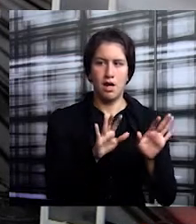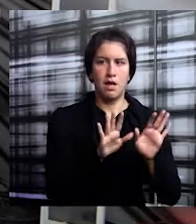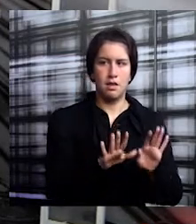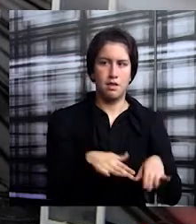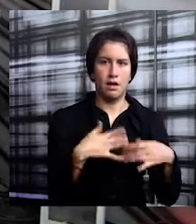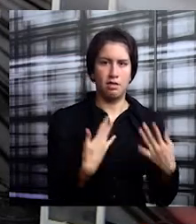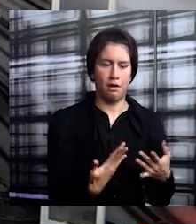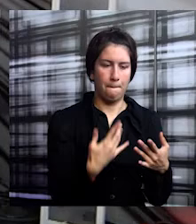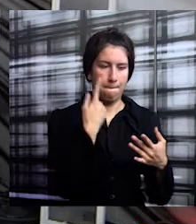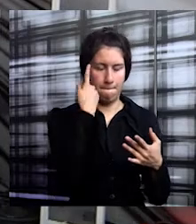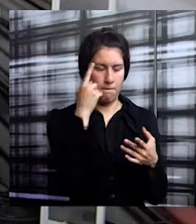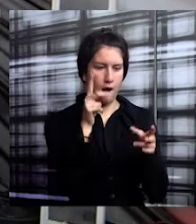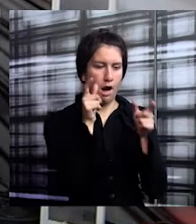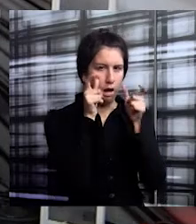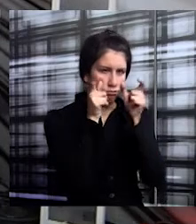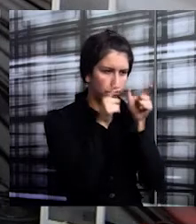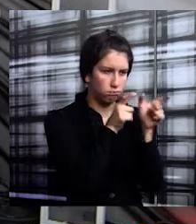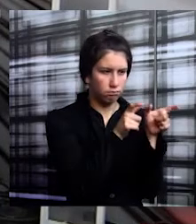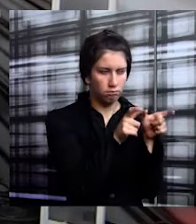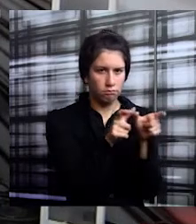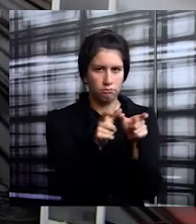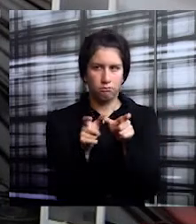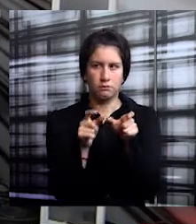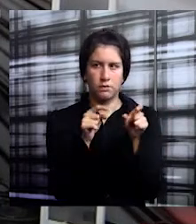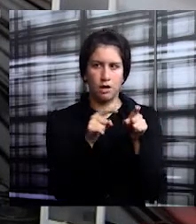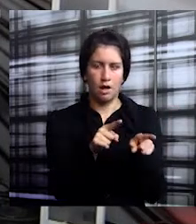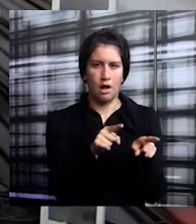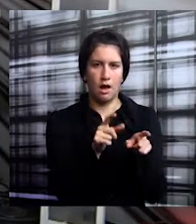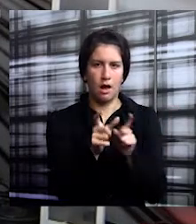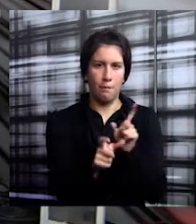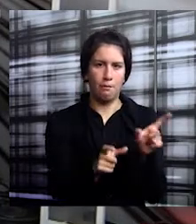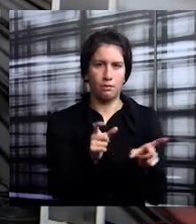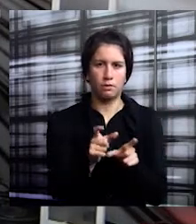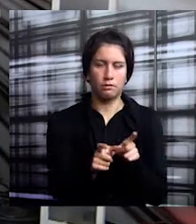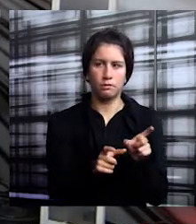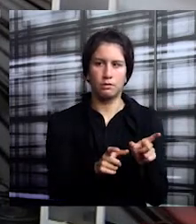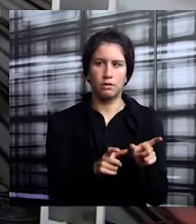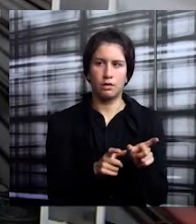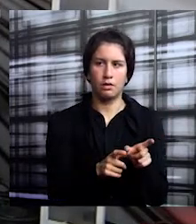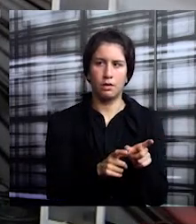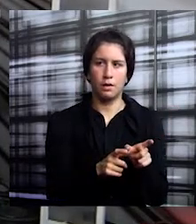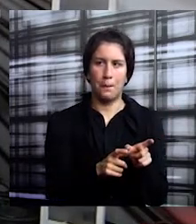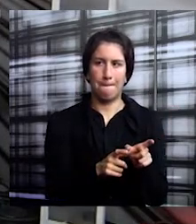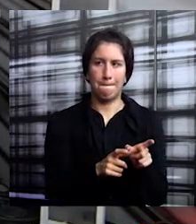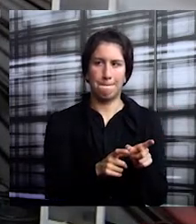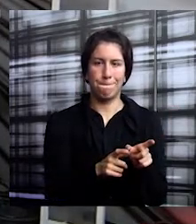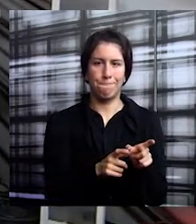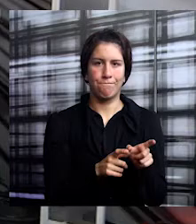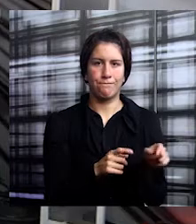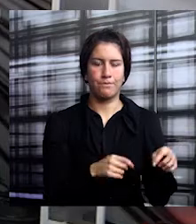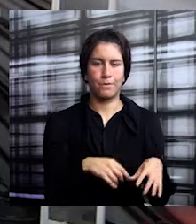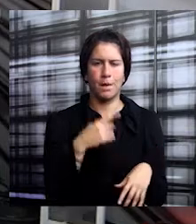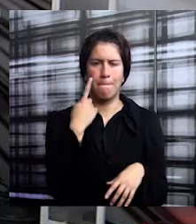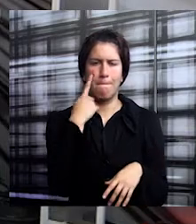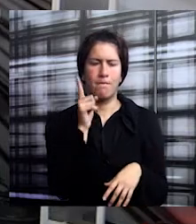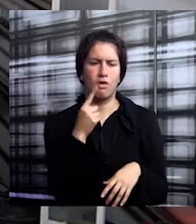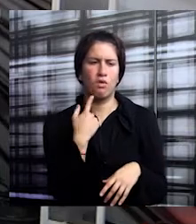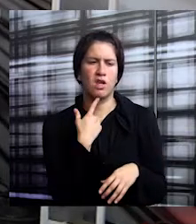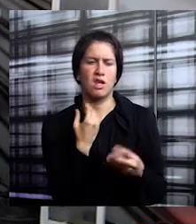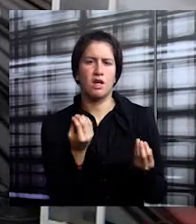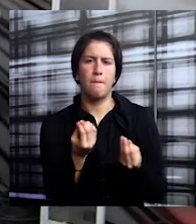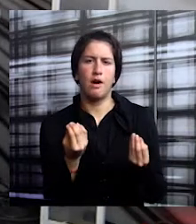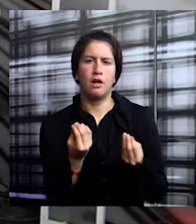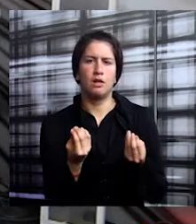los agentes del Estado. Pero ¿qué pasa con los derechos humanos de las otras personas? ¿Qué pasa con los derechos humanos de los comerciantes de la